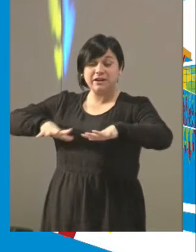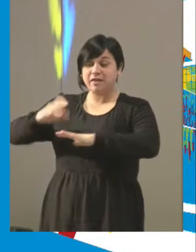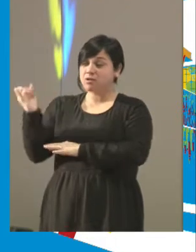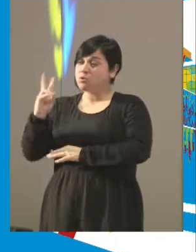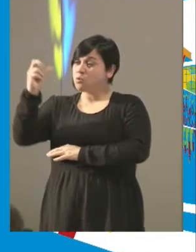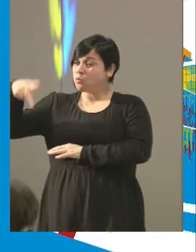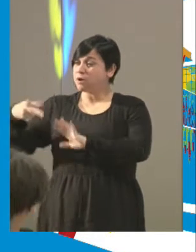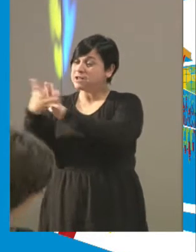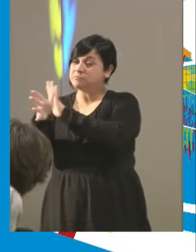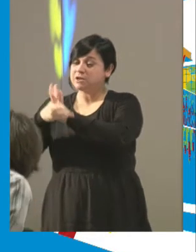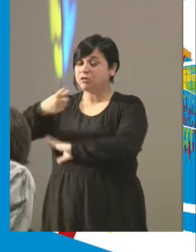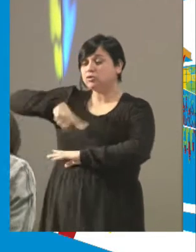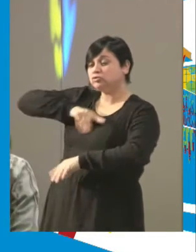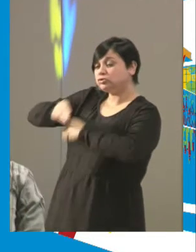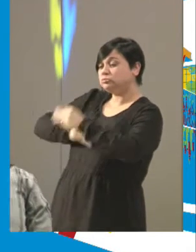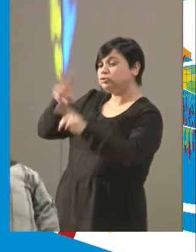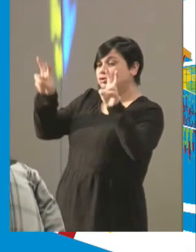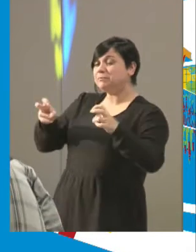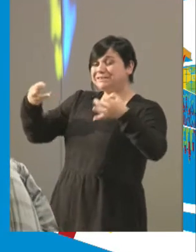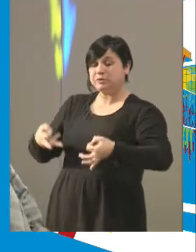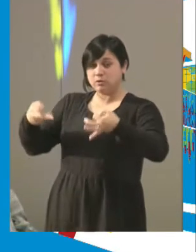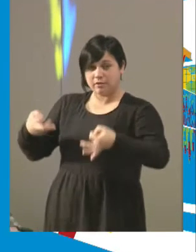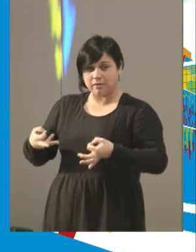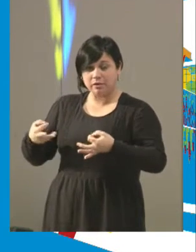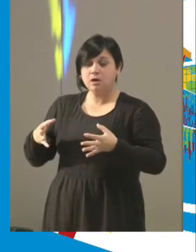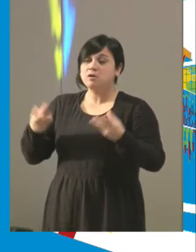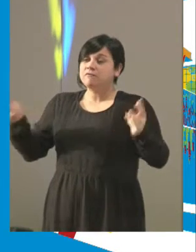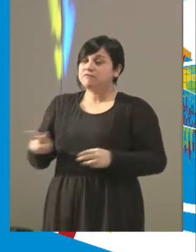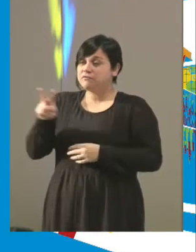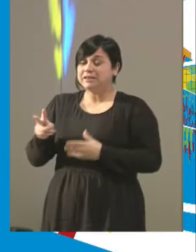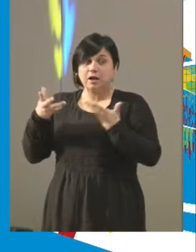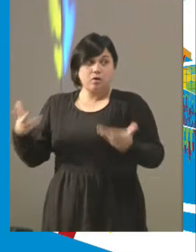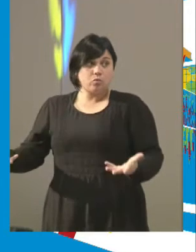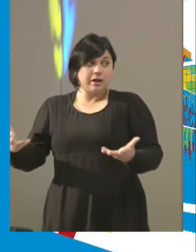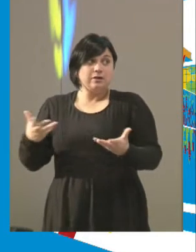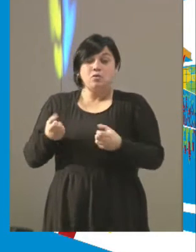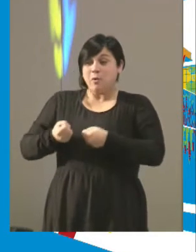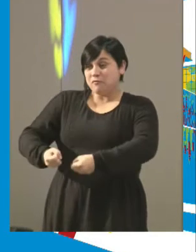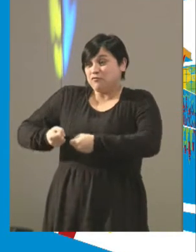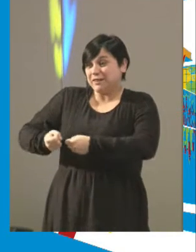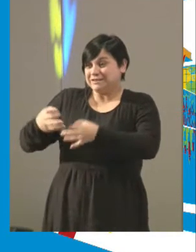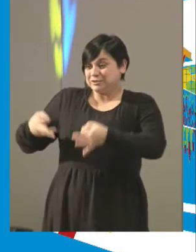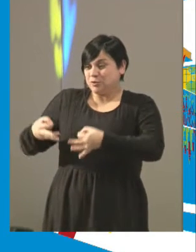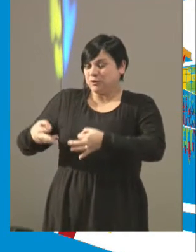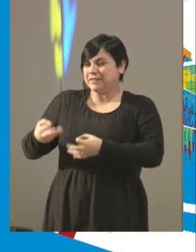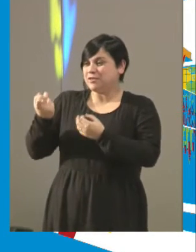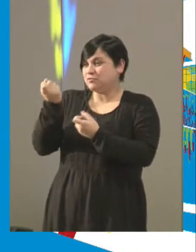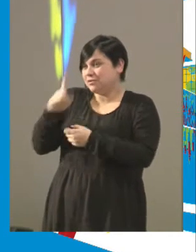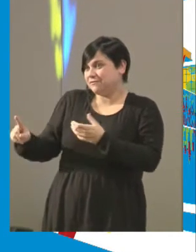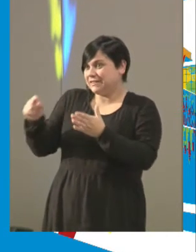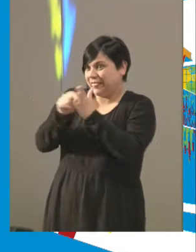lo hemos hecho en el terreno de la seguridad, con la ventaja de que al ser para las fuerzas de seguridad no necesitamos agregar datos,